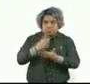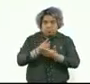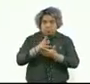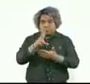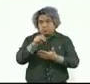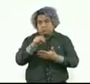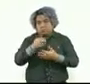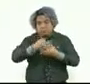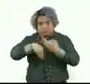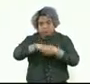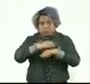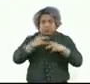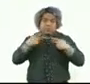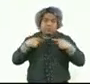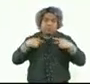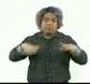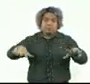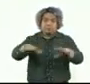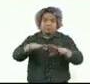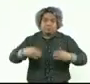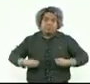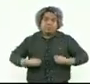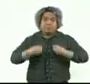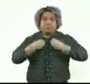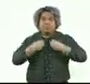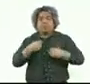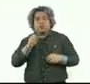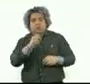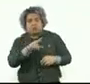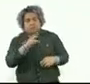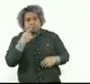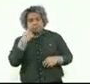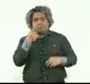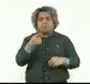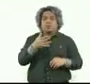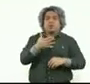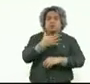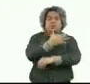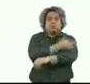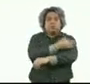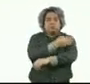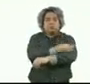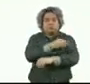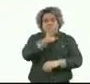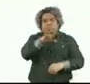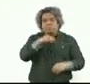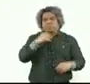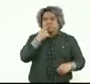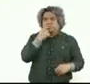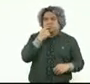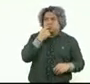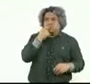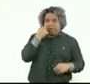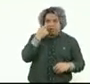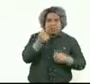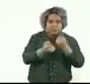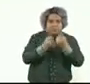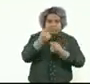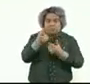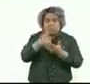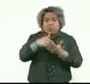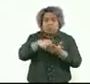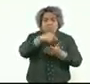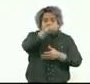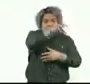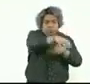sino sobre todo de la ciudadanía. Ahora que habla de lo de la vacunación, doctora, ya nada más por último, hemos visto en las sedes vacunadoras una